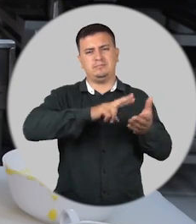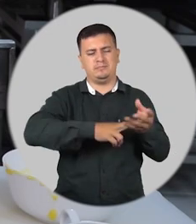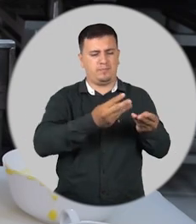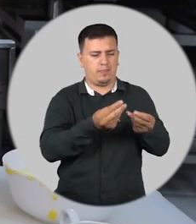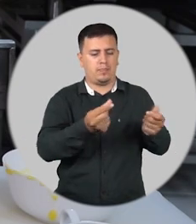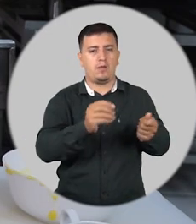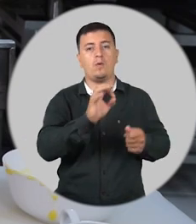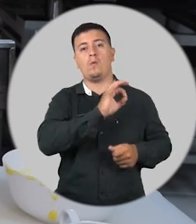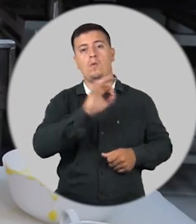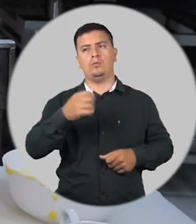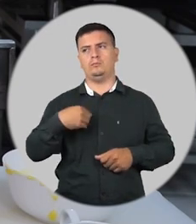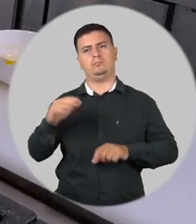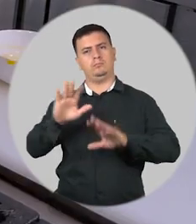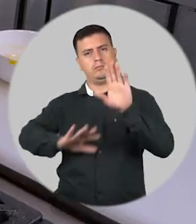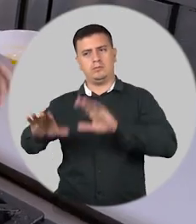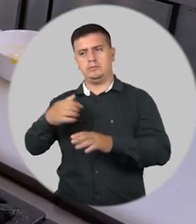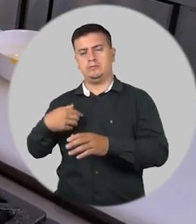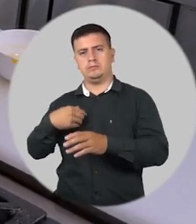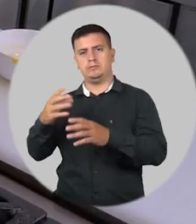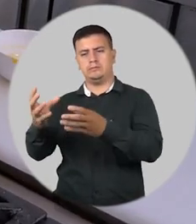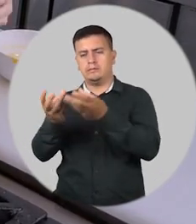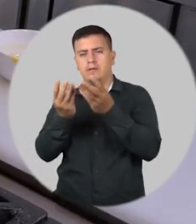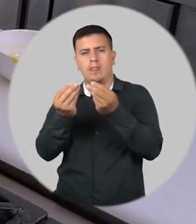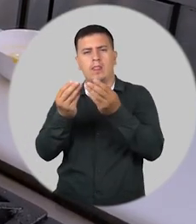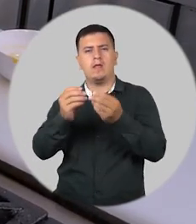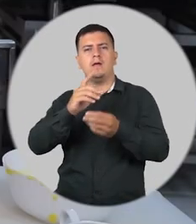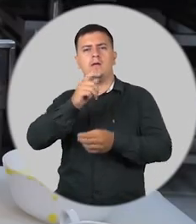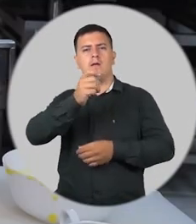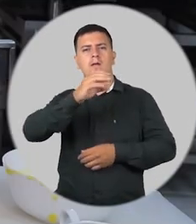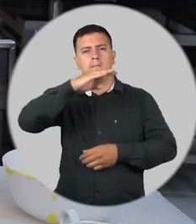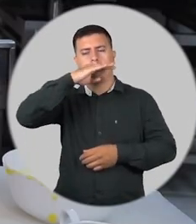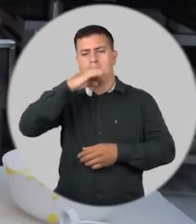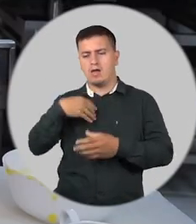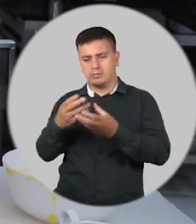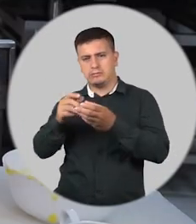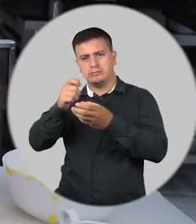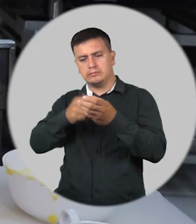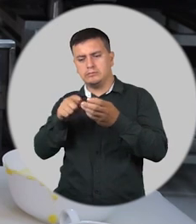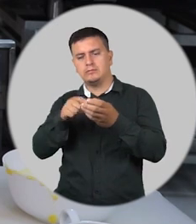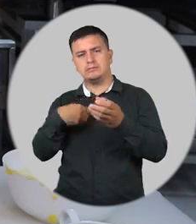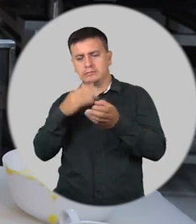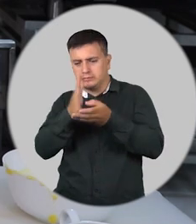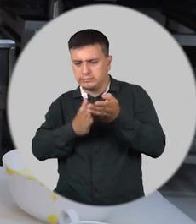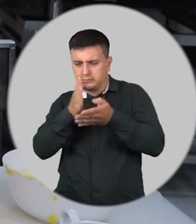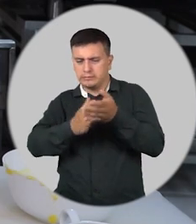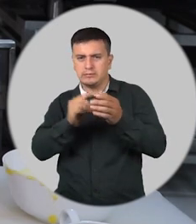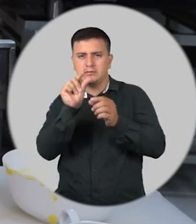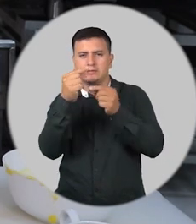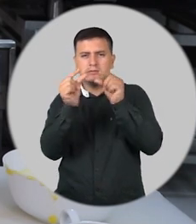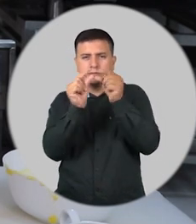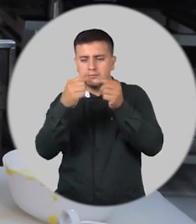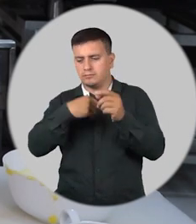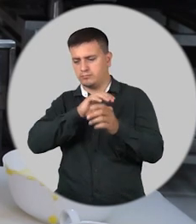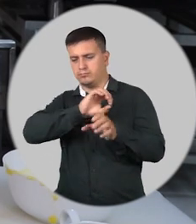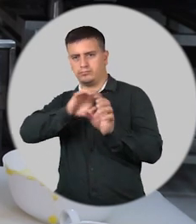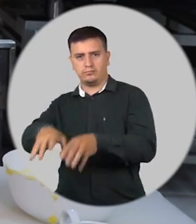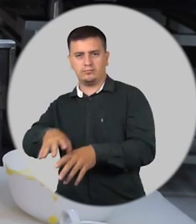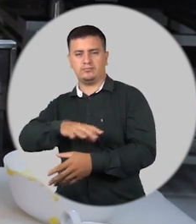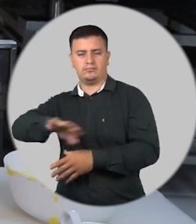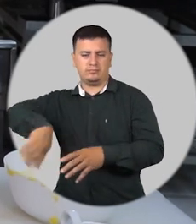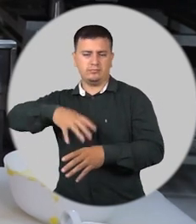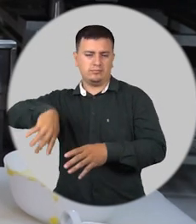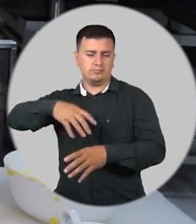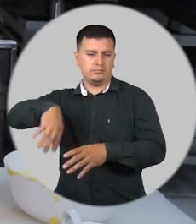esté absolutamente disuelto, o podemos poner un mango bien maduro cortado en pequeñas porciones para que al tomar el helado se